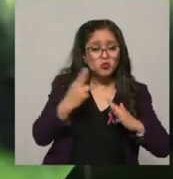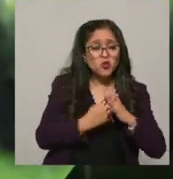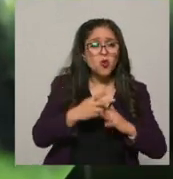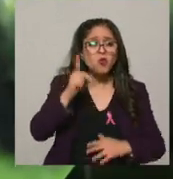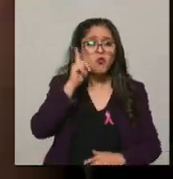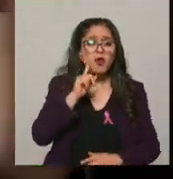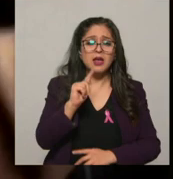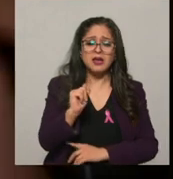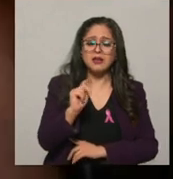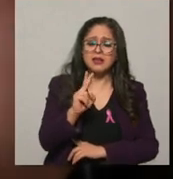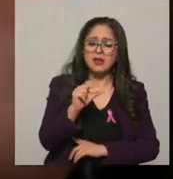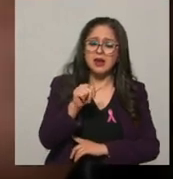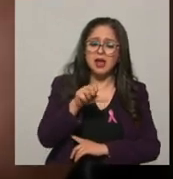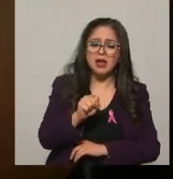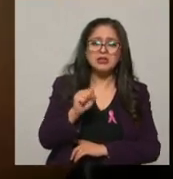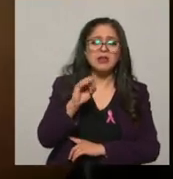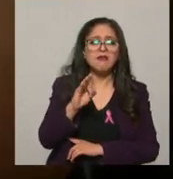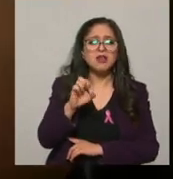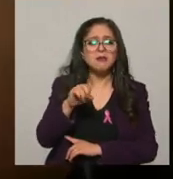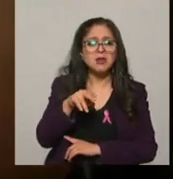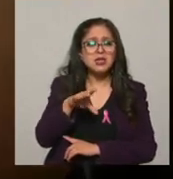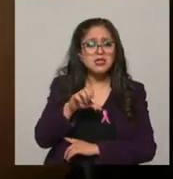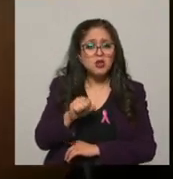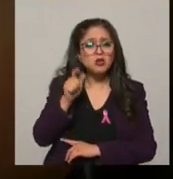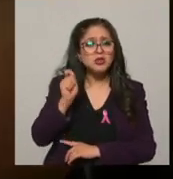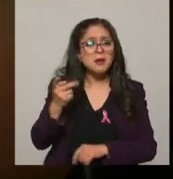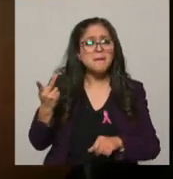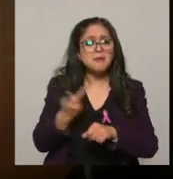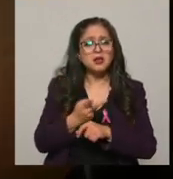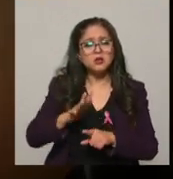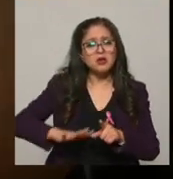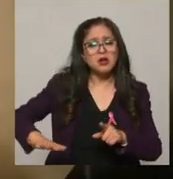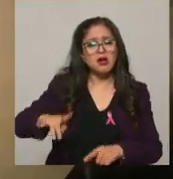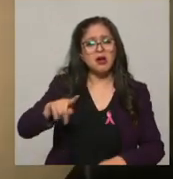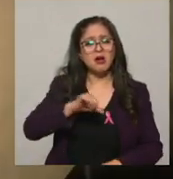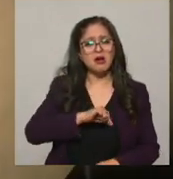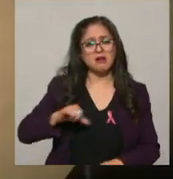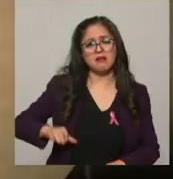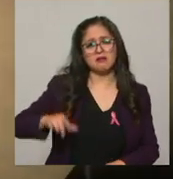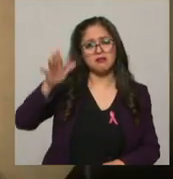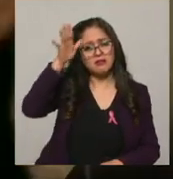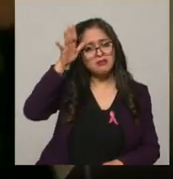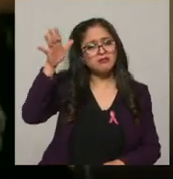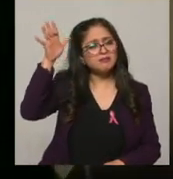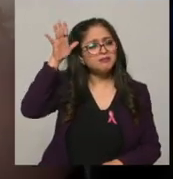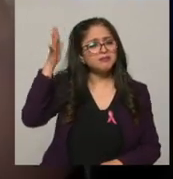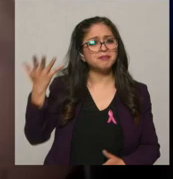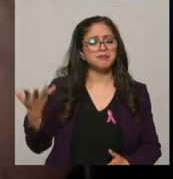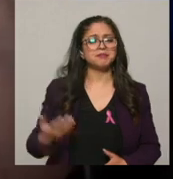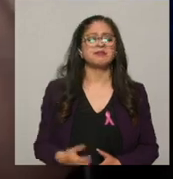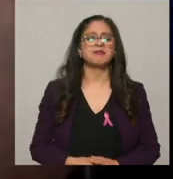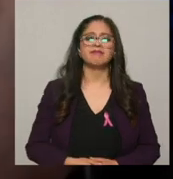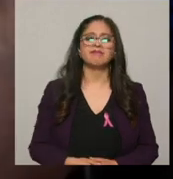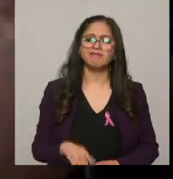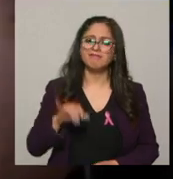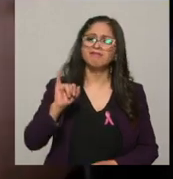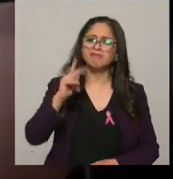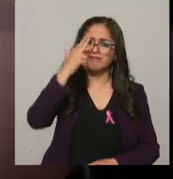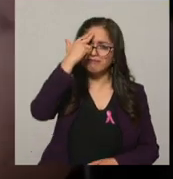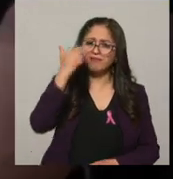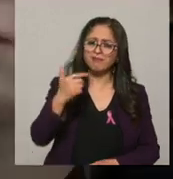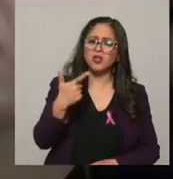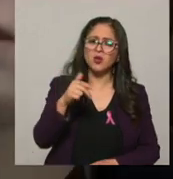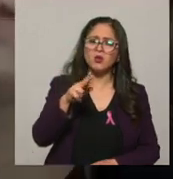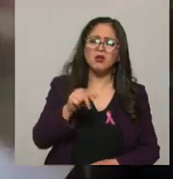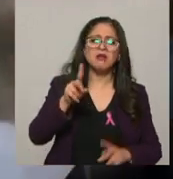feminicidios pendientes se dieron en esa alcaldía. Así es, Gloria. Son muchísimos temas pendientes